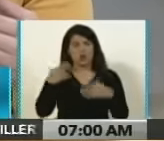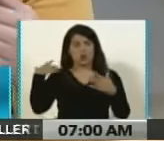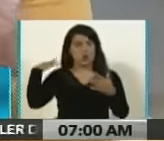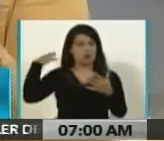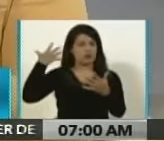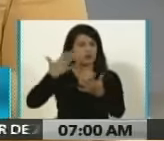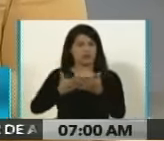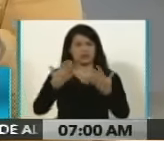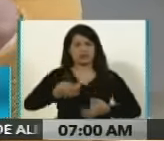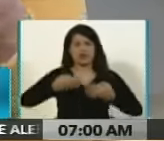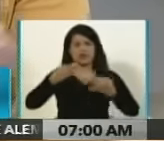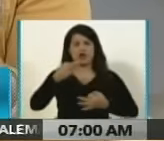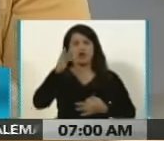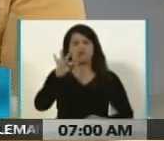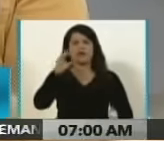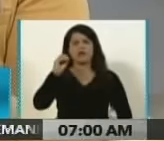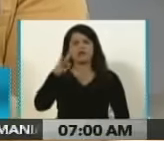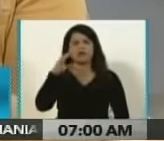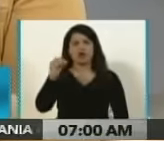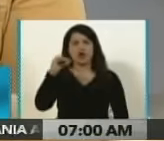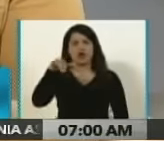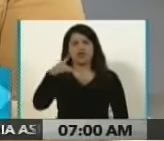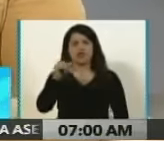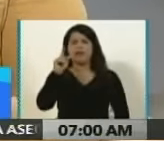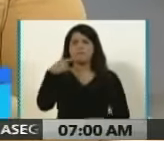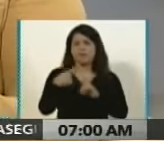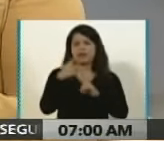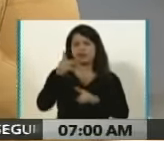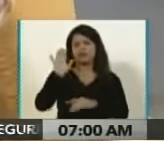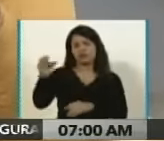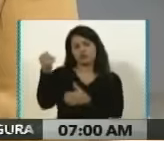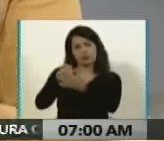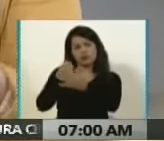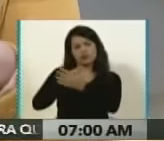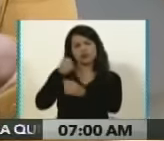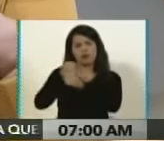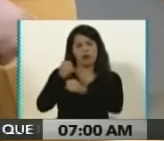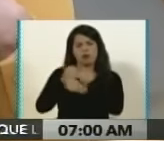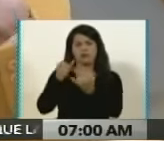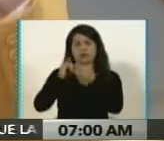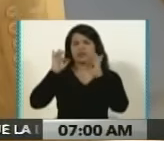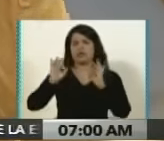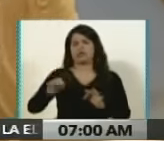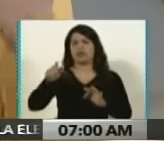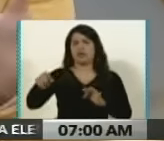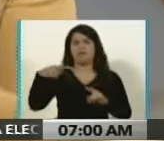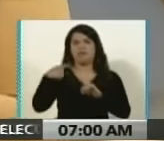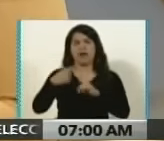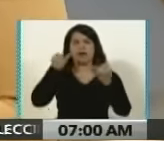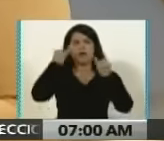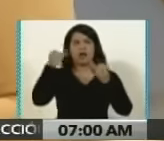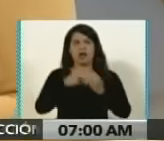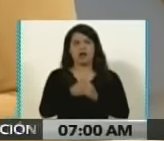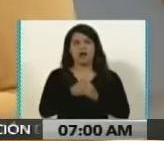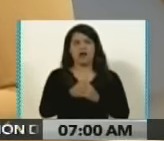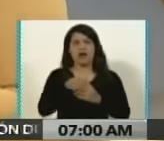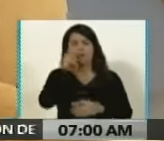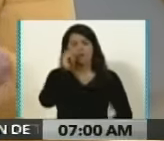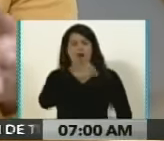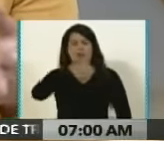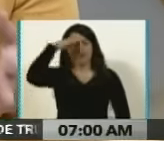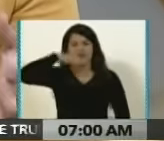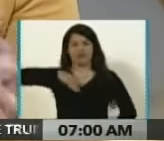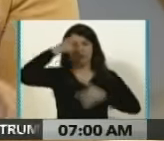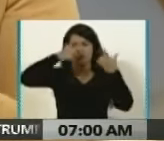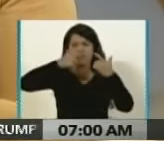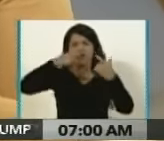vida, a Fabricio Ojeda y a toda su lucha independentista, su lucha de ideales. Este fue el comandante Hugo Chávez, y